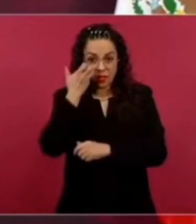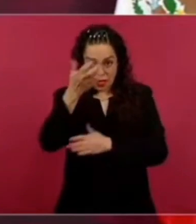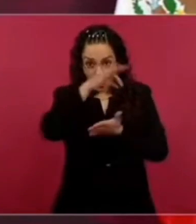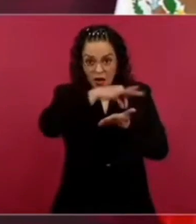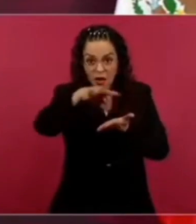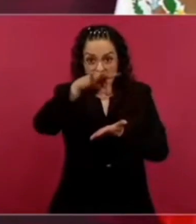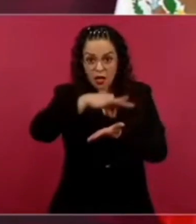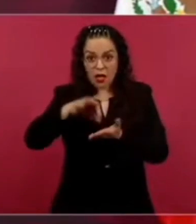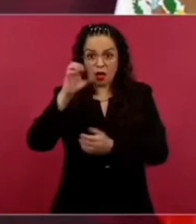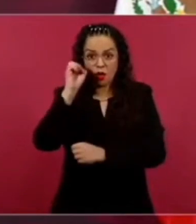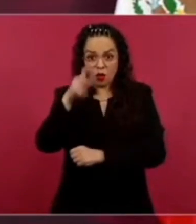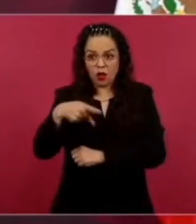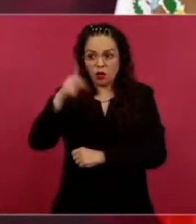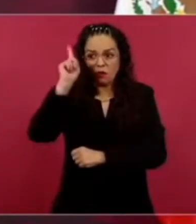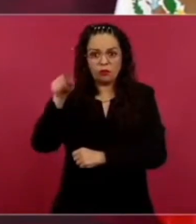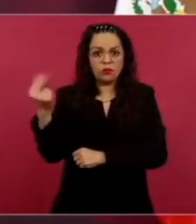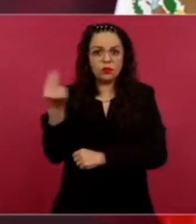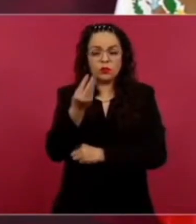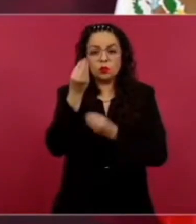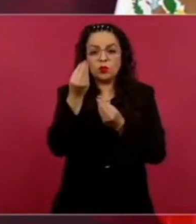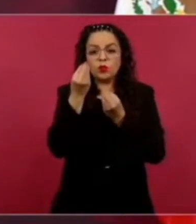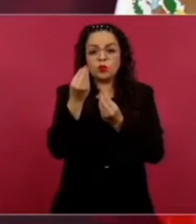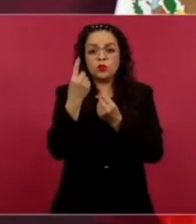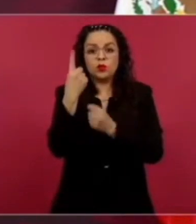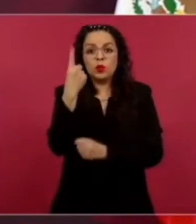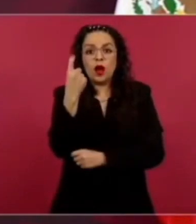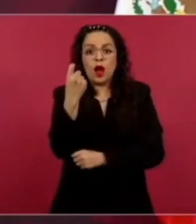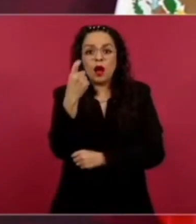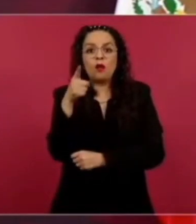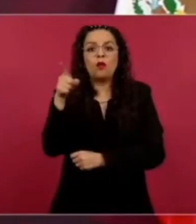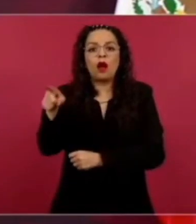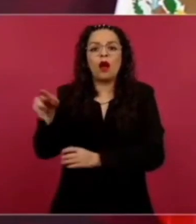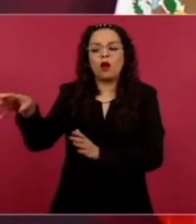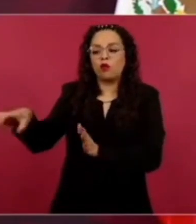para las cuencas lecheras de la laguna.